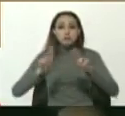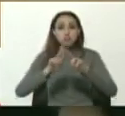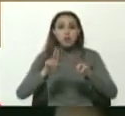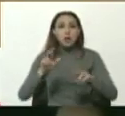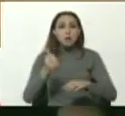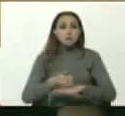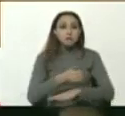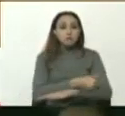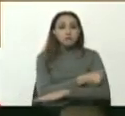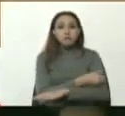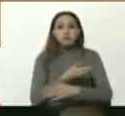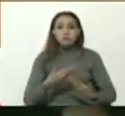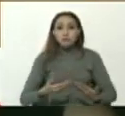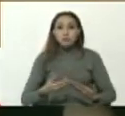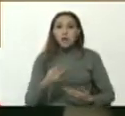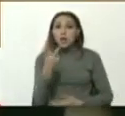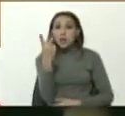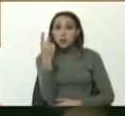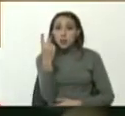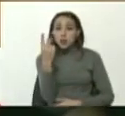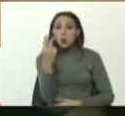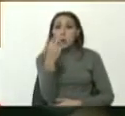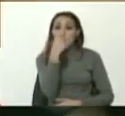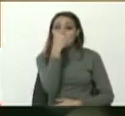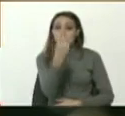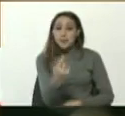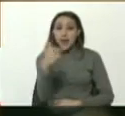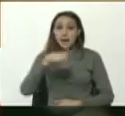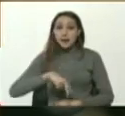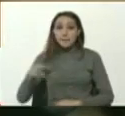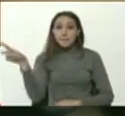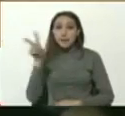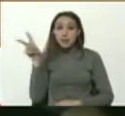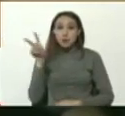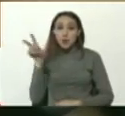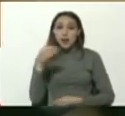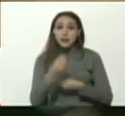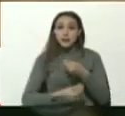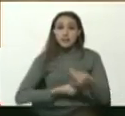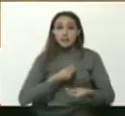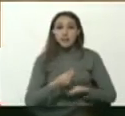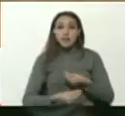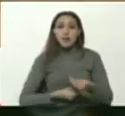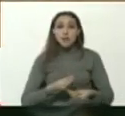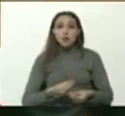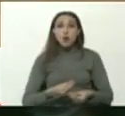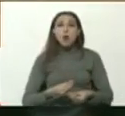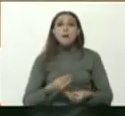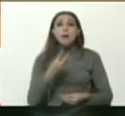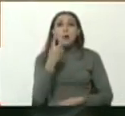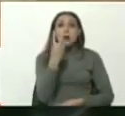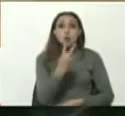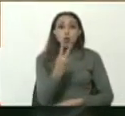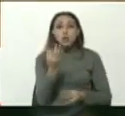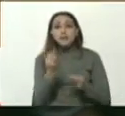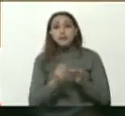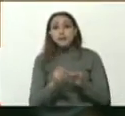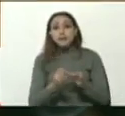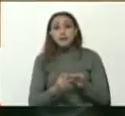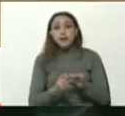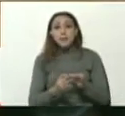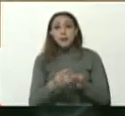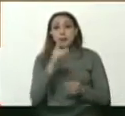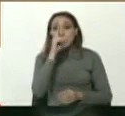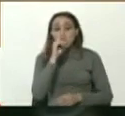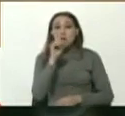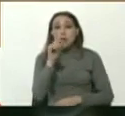tercera visita que realiza dicha oficina a Venezuela en los últimos 6 meses. Para el 2 de septiembre de este año estaba prevista la